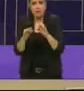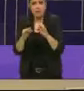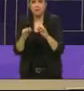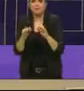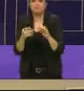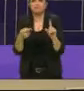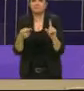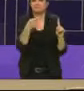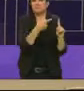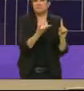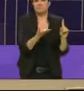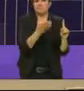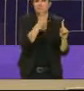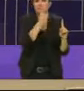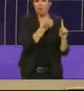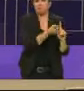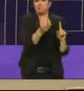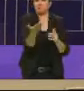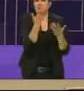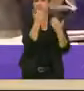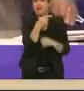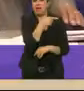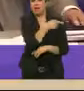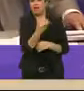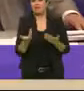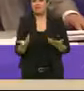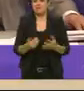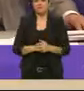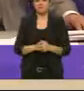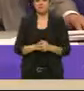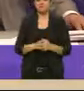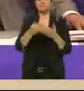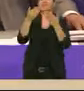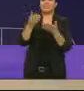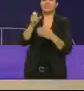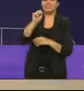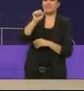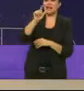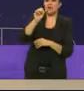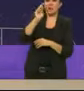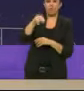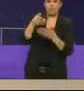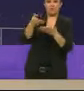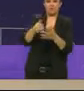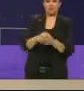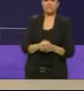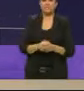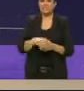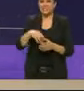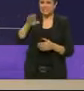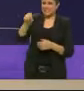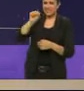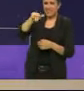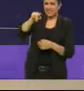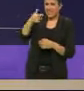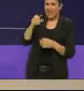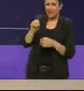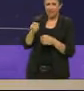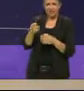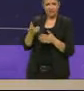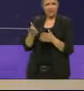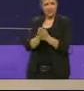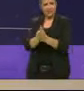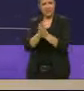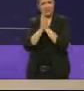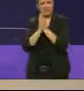presumir. Candidato Charturisky, usted levantó la mano. Sí. Oye, Santiago, Salario Rosa, qué cosa tan más priista